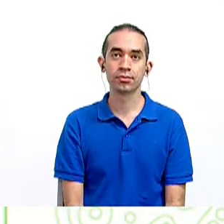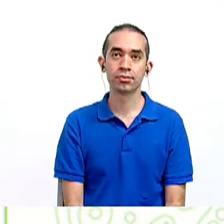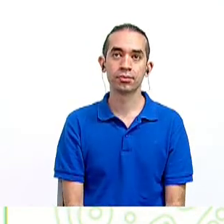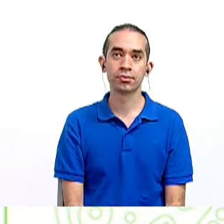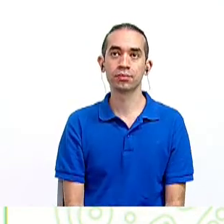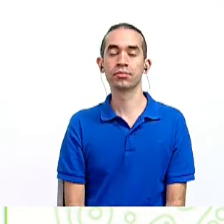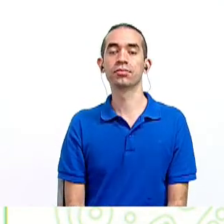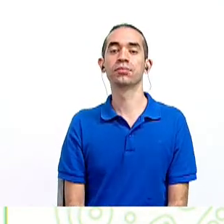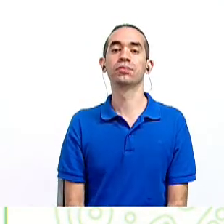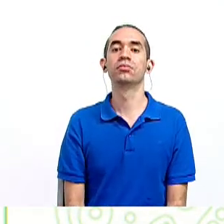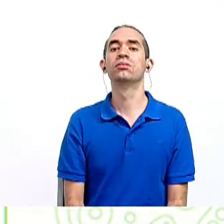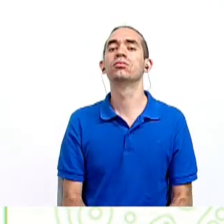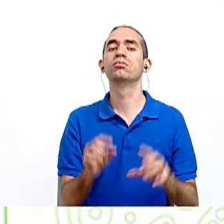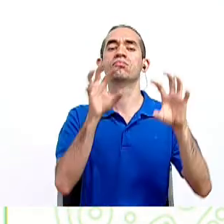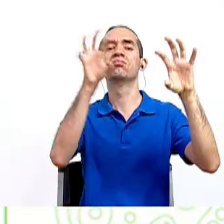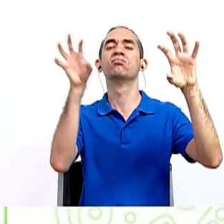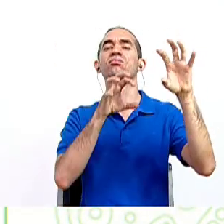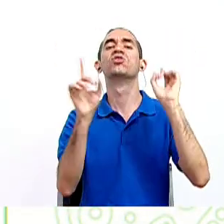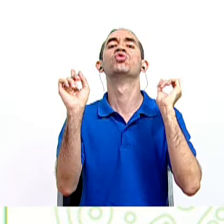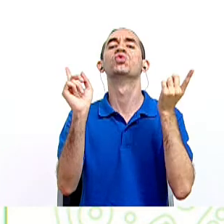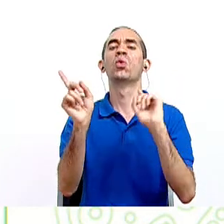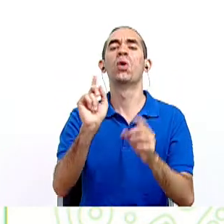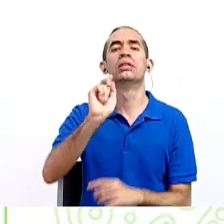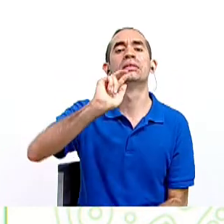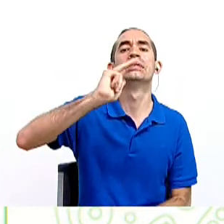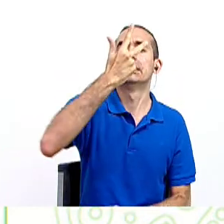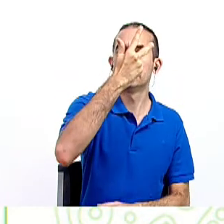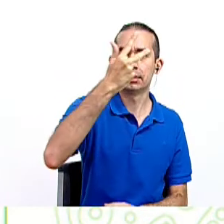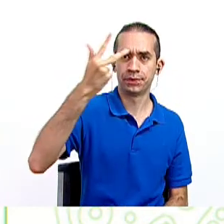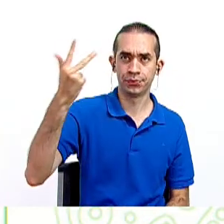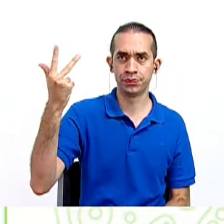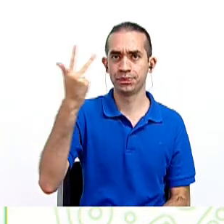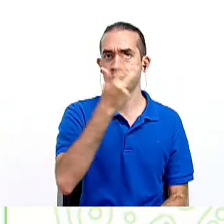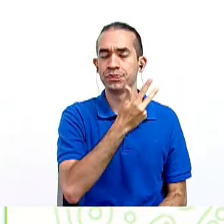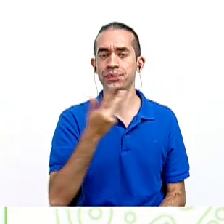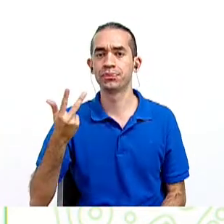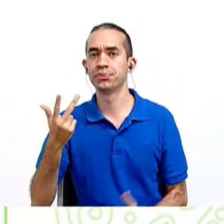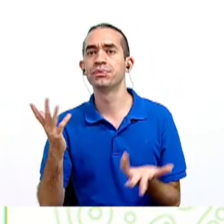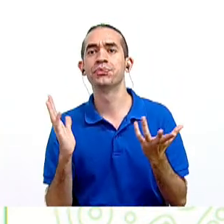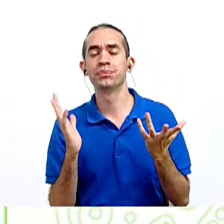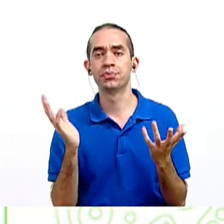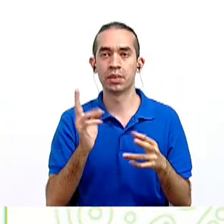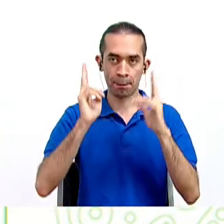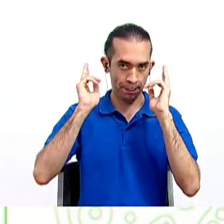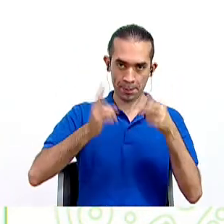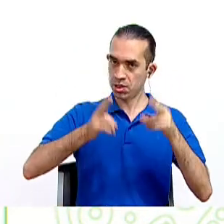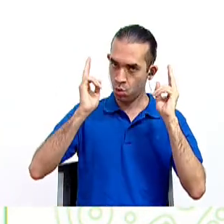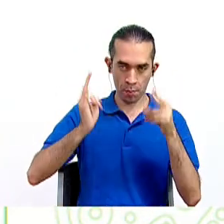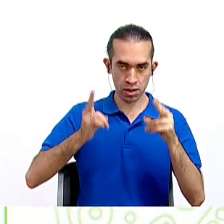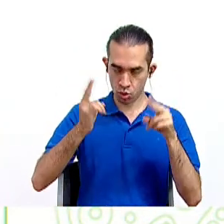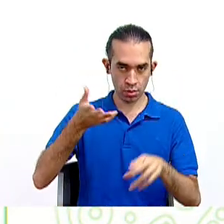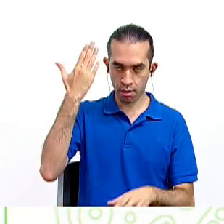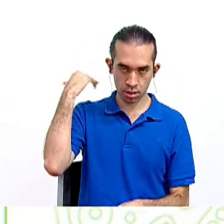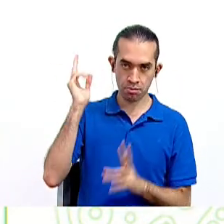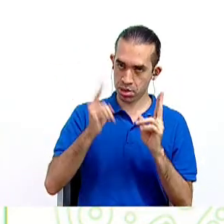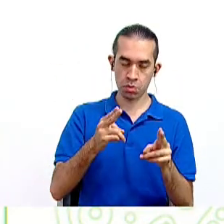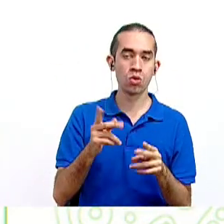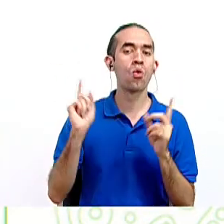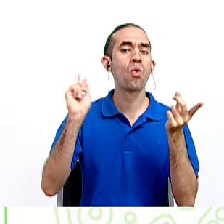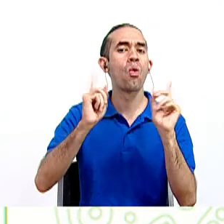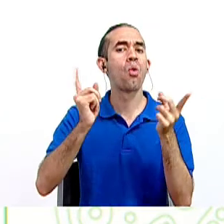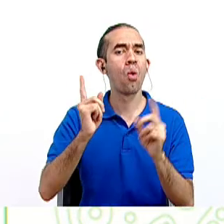ver de estos compuestos que están, ¿cuáles son ternarios? Vamos a poner los mismos compuestos de la pregunta